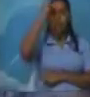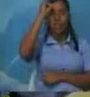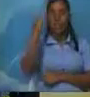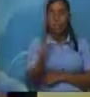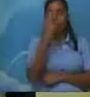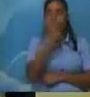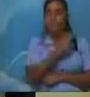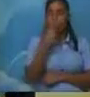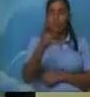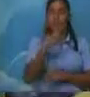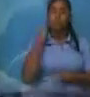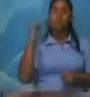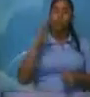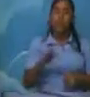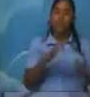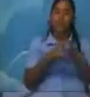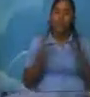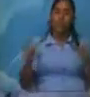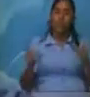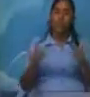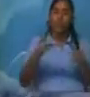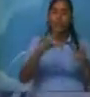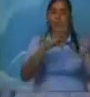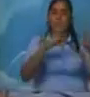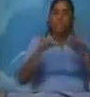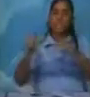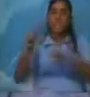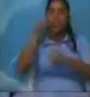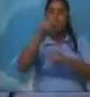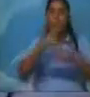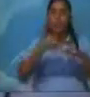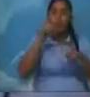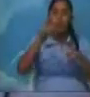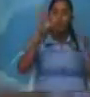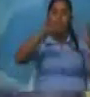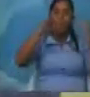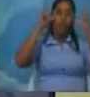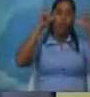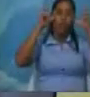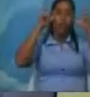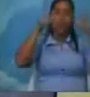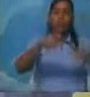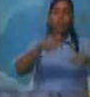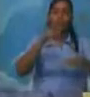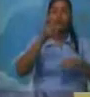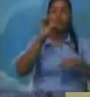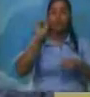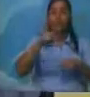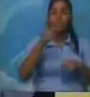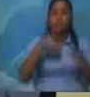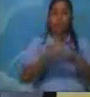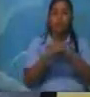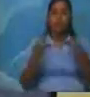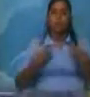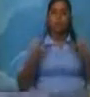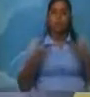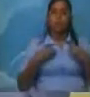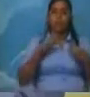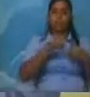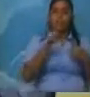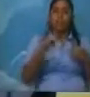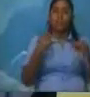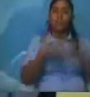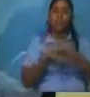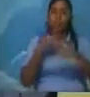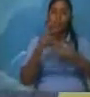promesa y murieron en el desierto pero ustedes que me están oyendo hoy Ustedes sí van a vivir Ustedes sí van a ser